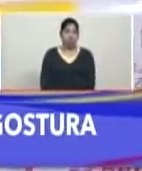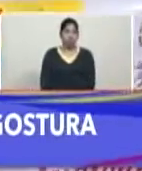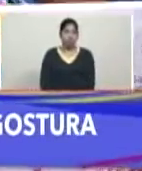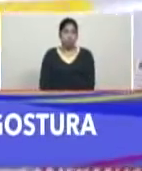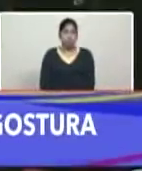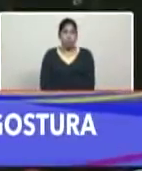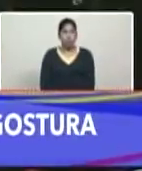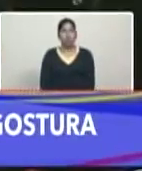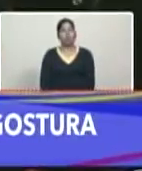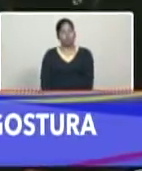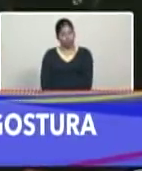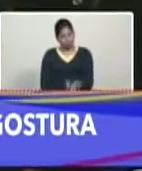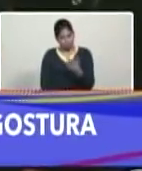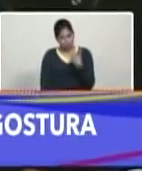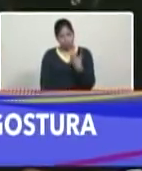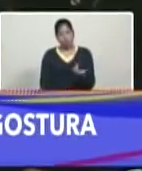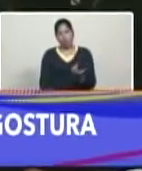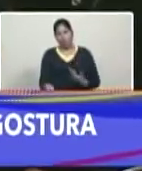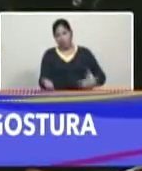y lo digo,